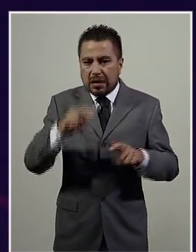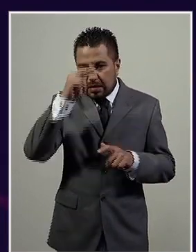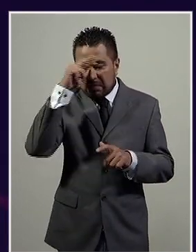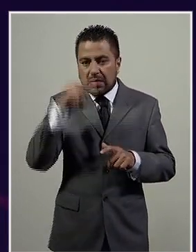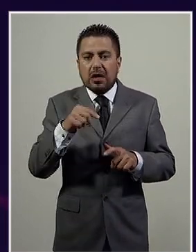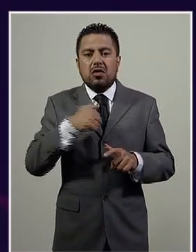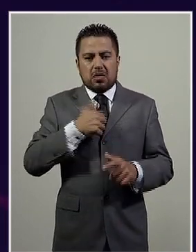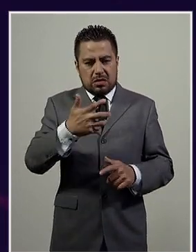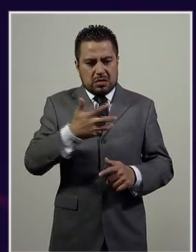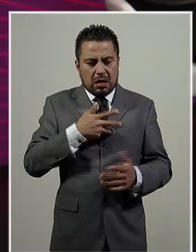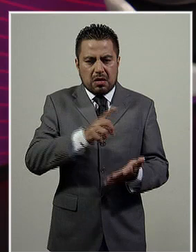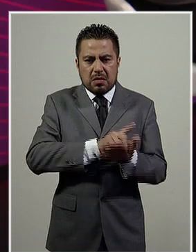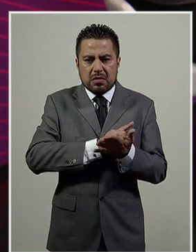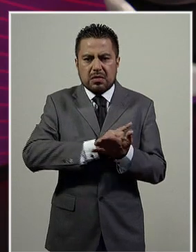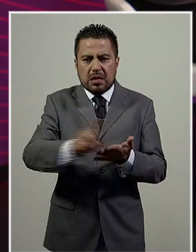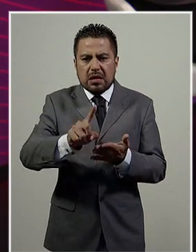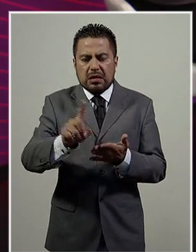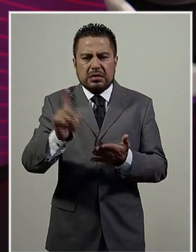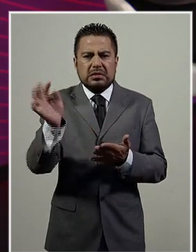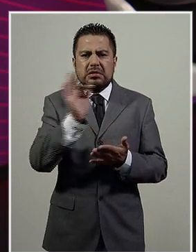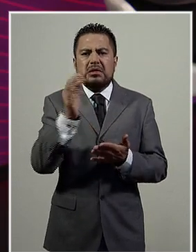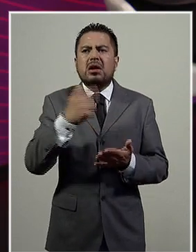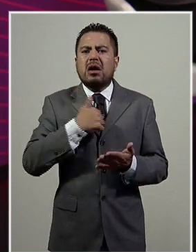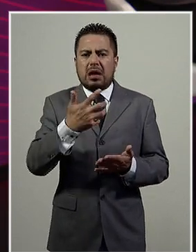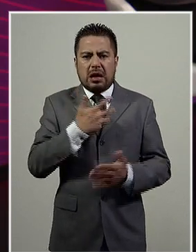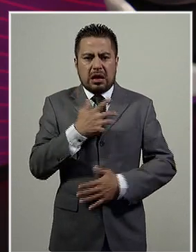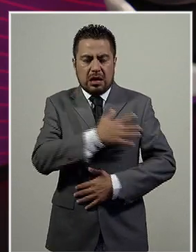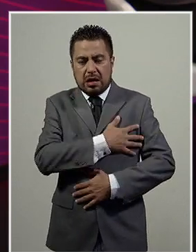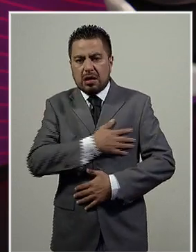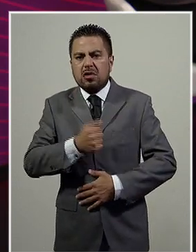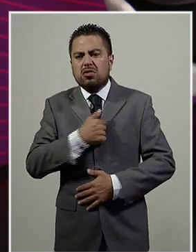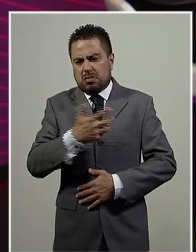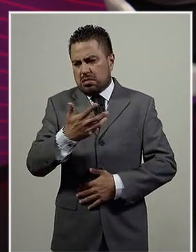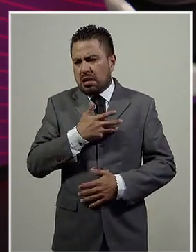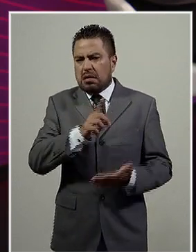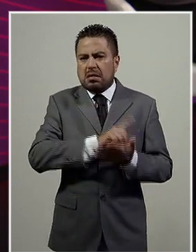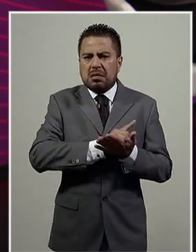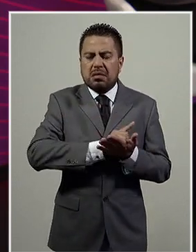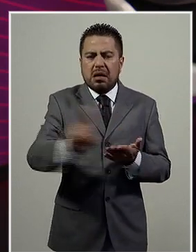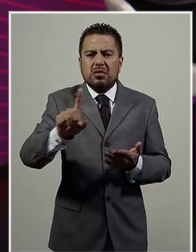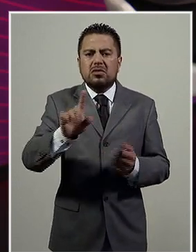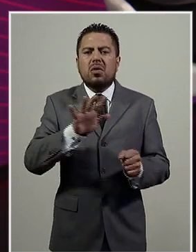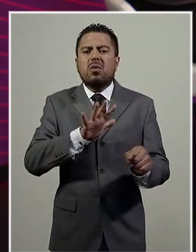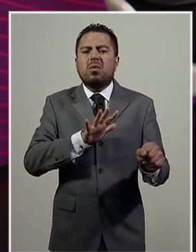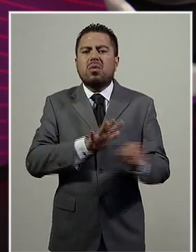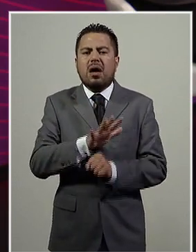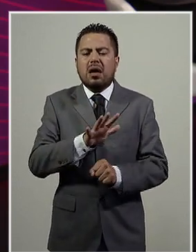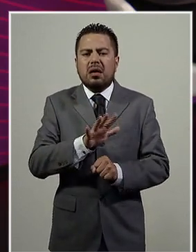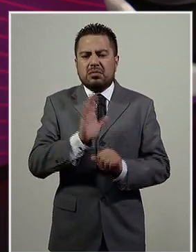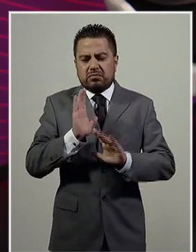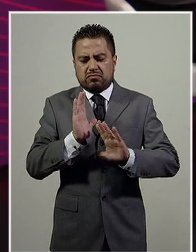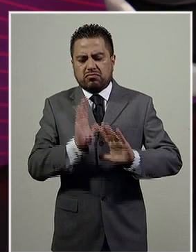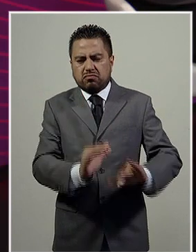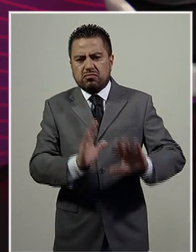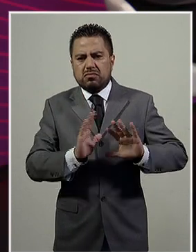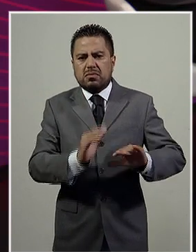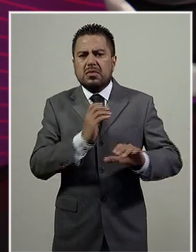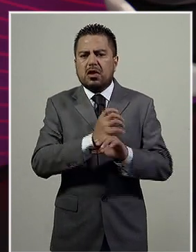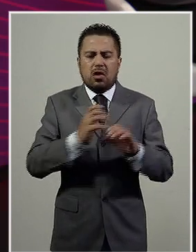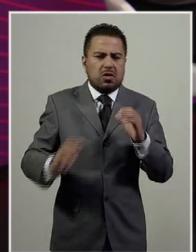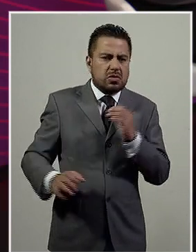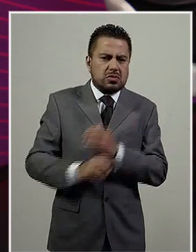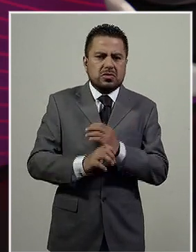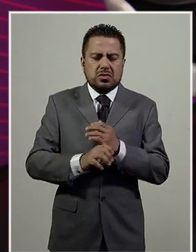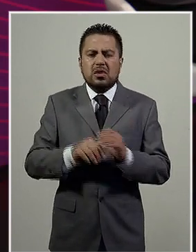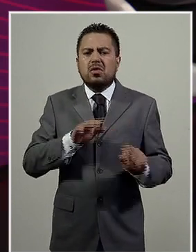yo tengo derecho, vamos a suponer que si yo tuviera hijos, yo tengo derecho a enseñarles ciertas cosas,